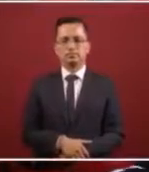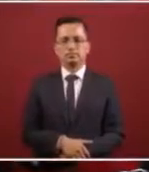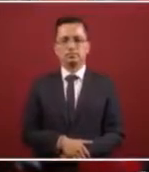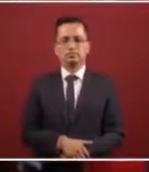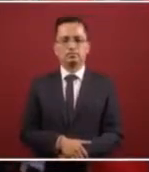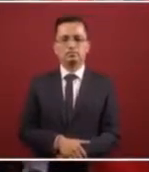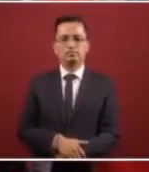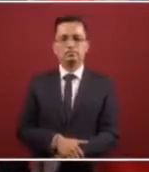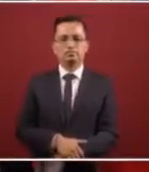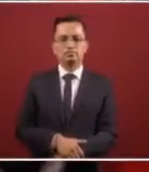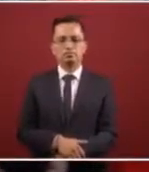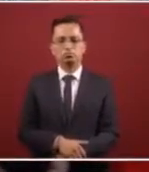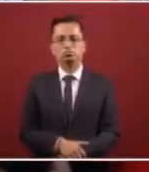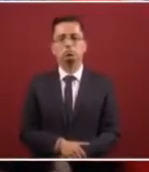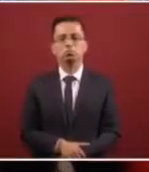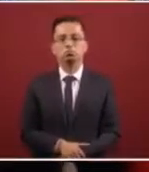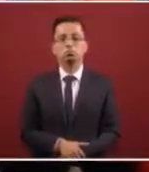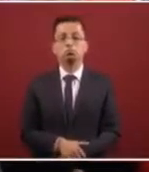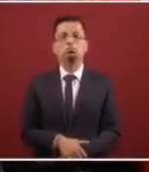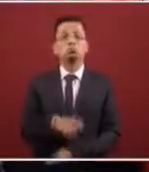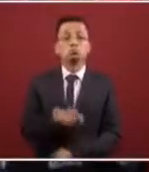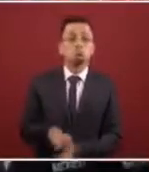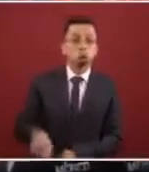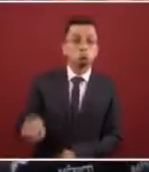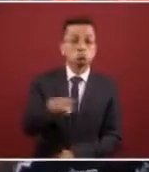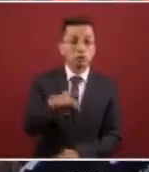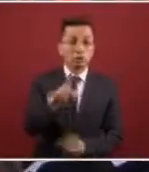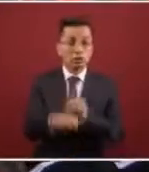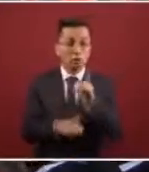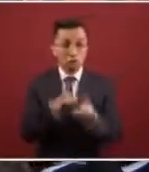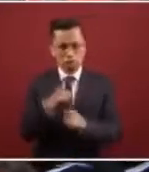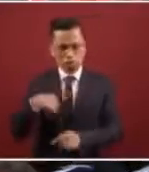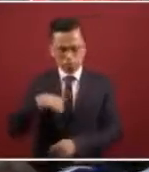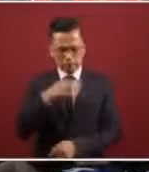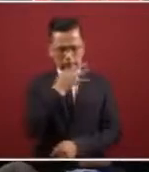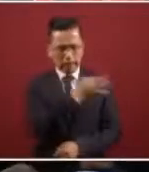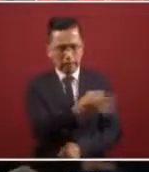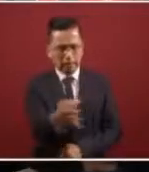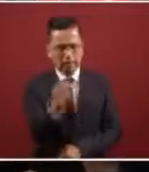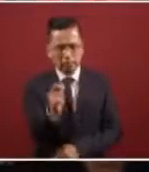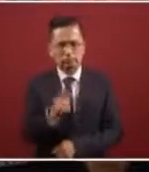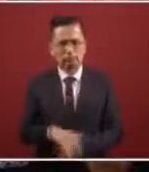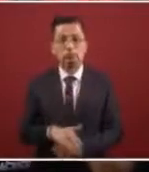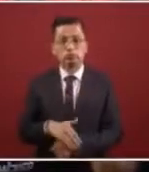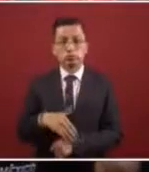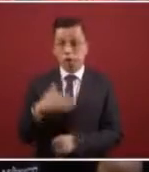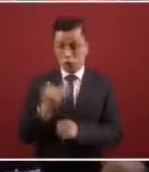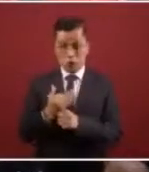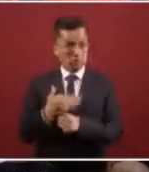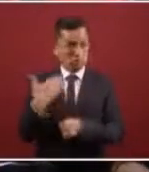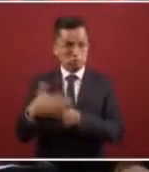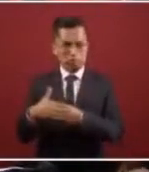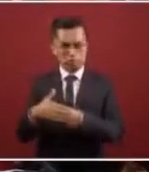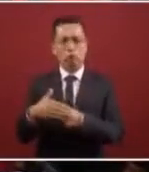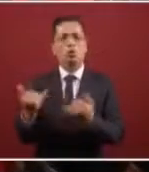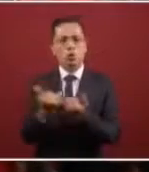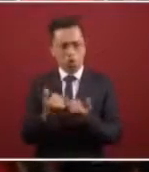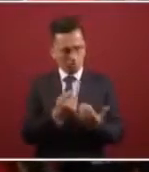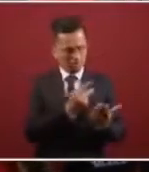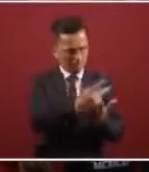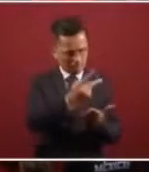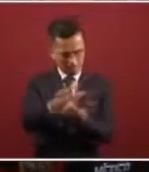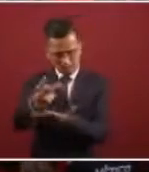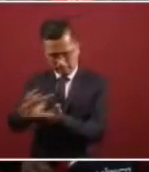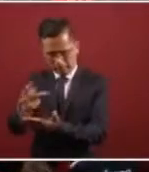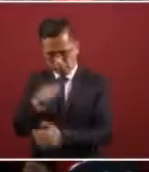Les informamos a los atletas que en unos momentos más les entregarán igualmente sus reconocimientos. Les